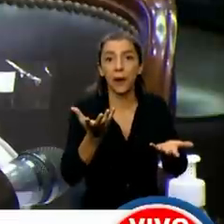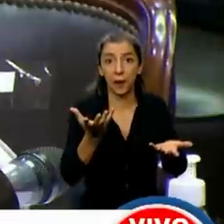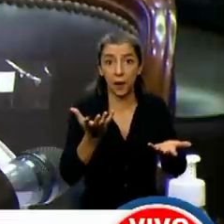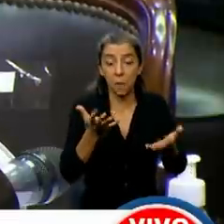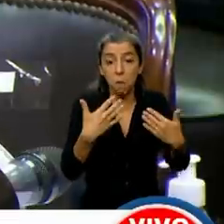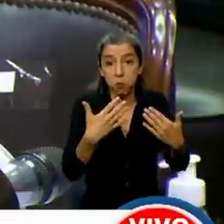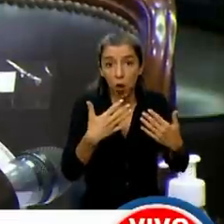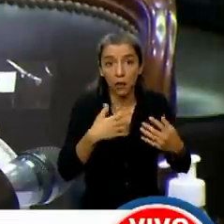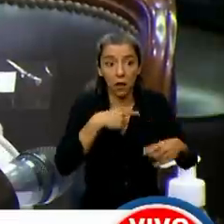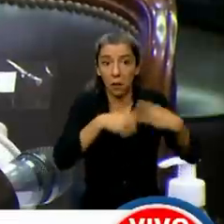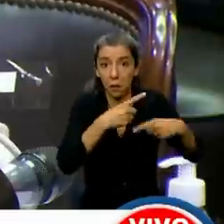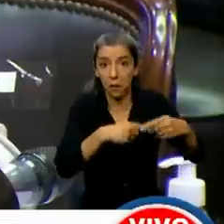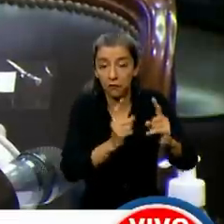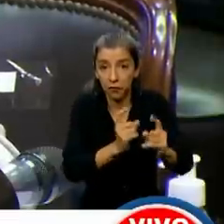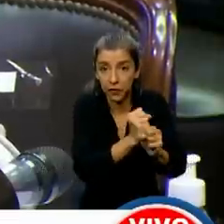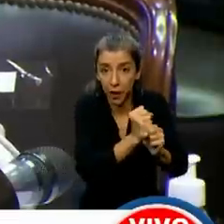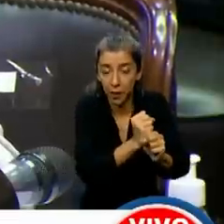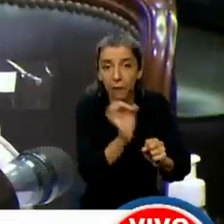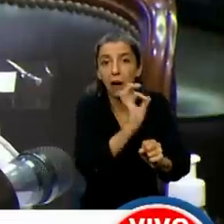sus innovaciones